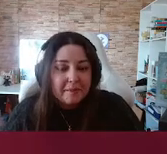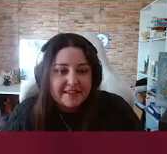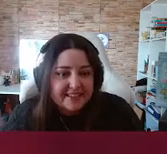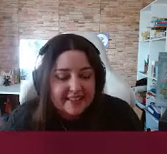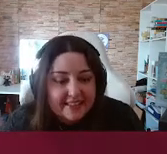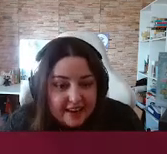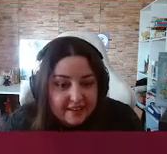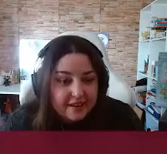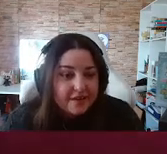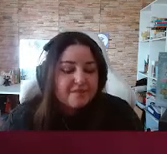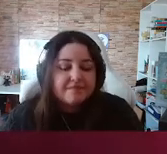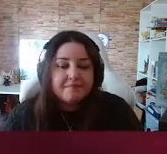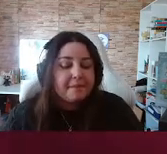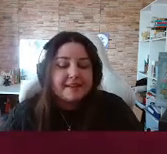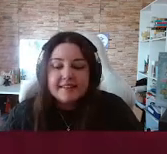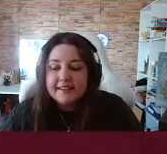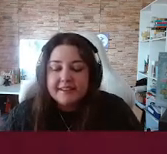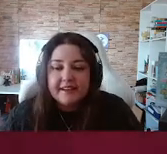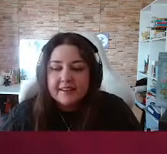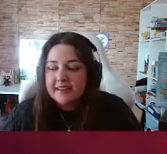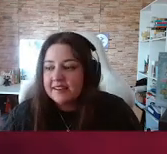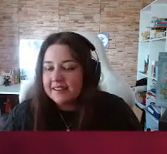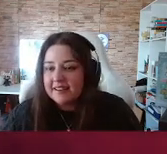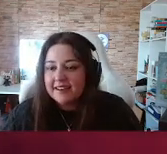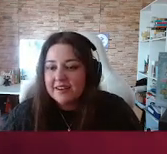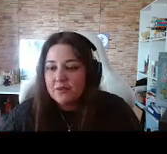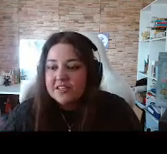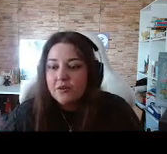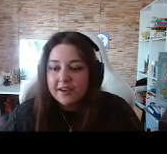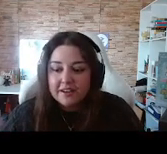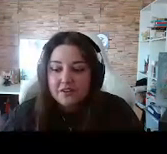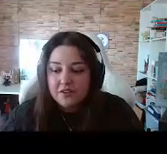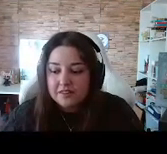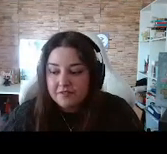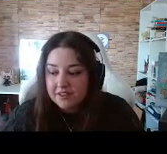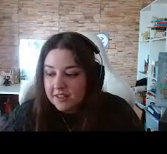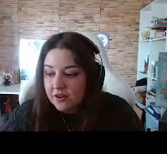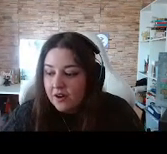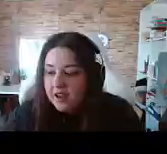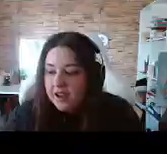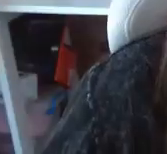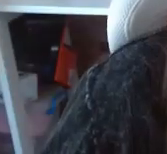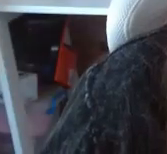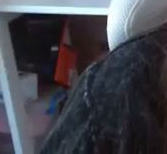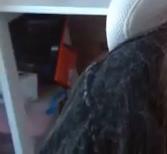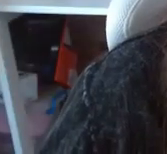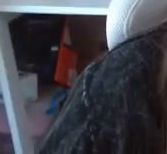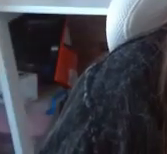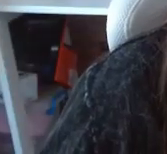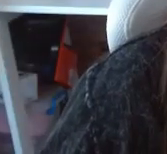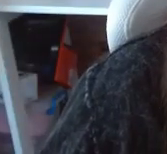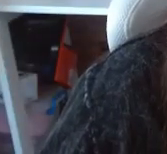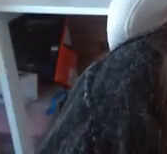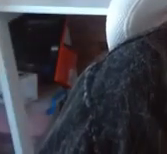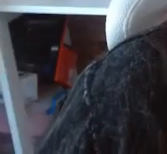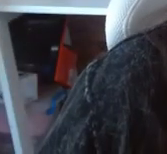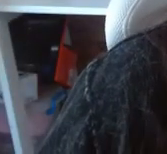Esto sí me parece genial. Me parece genial que no haya un género definido, haya un